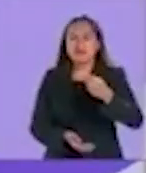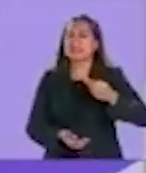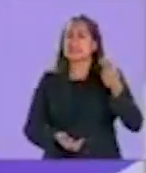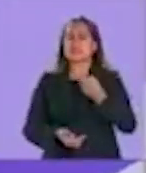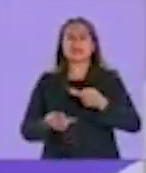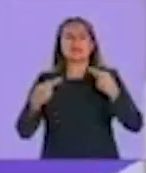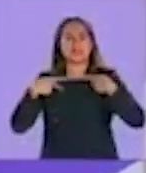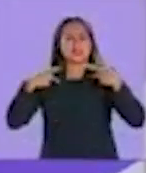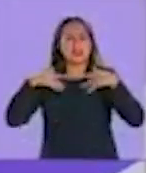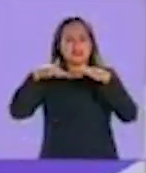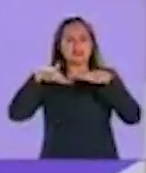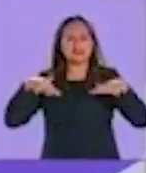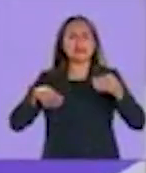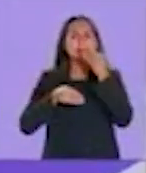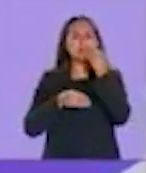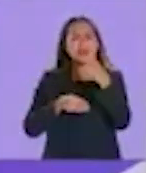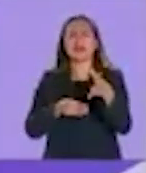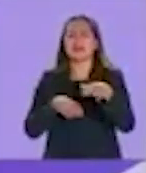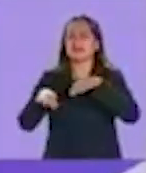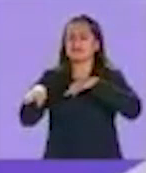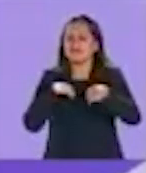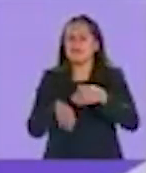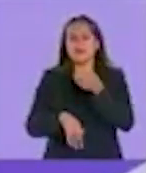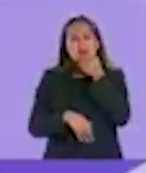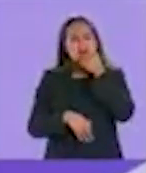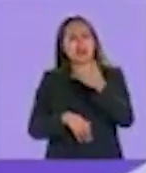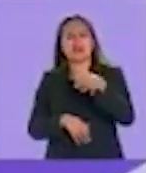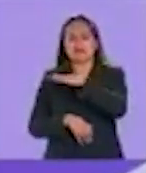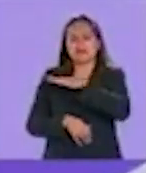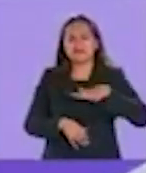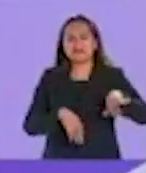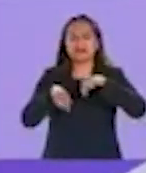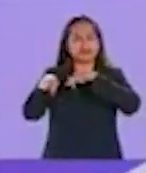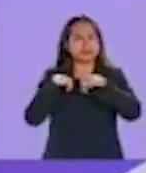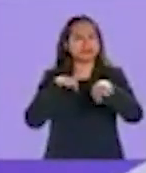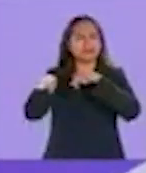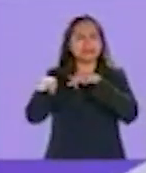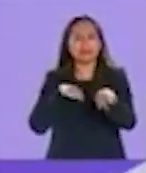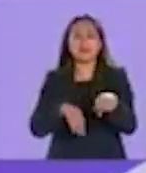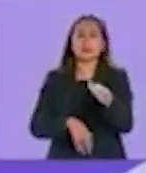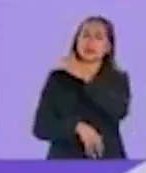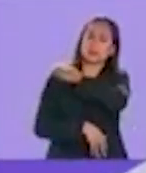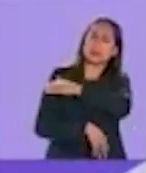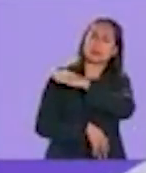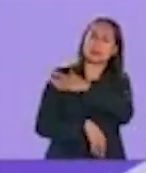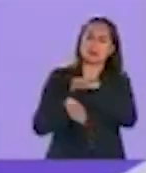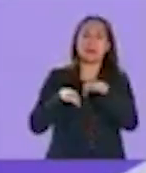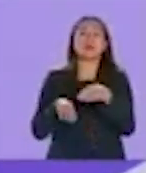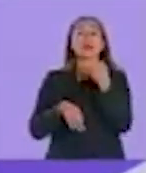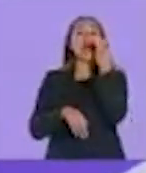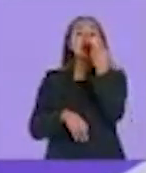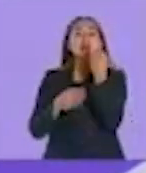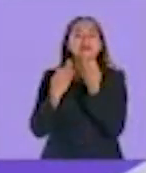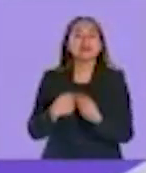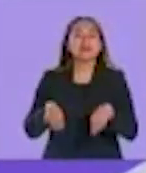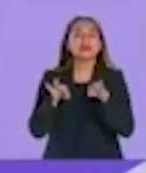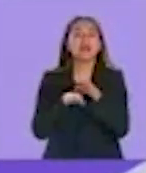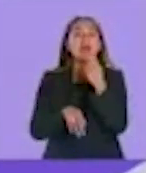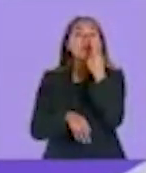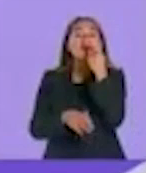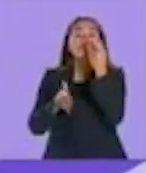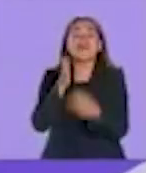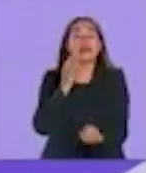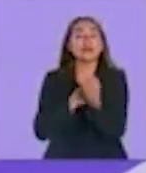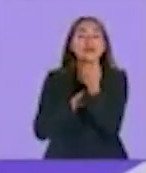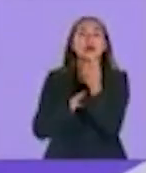pueblo trabajador por lo de méxico es de los pueblos más trabajadores del mundo esos dos elementos nos falta uno un buen